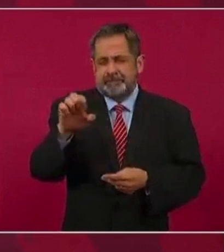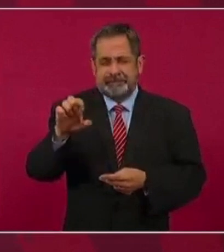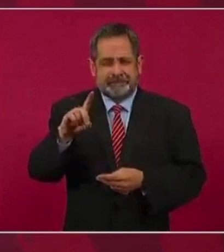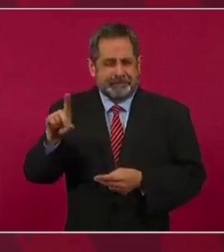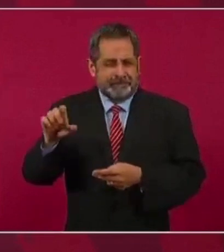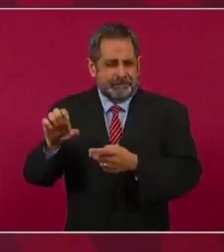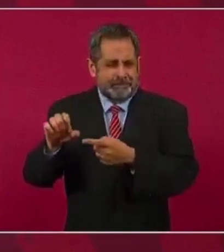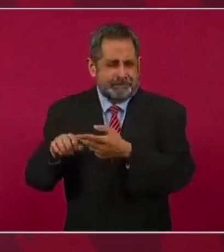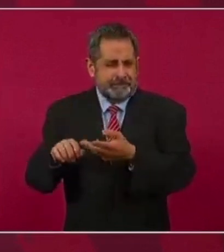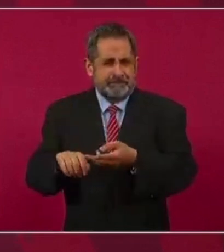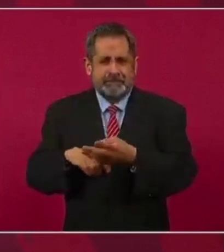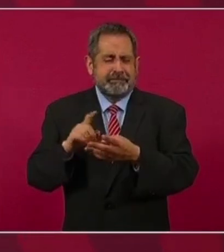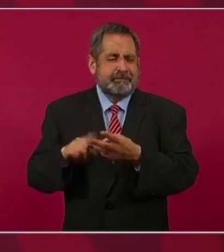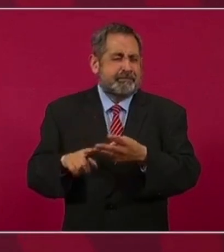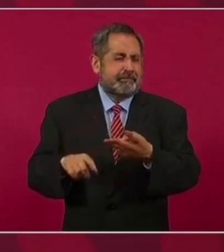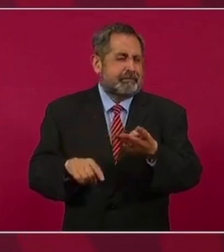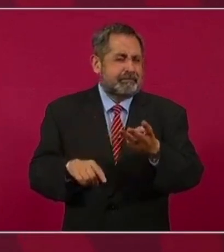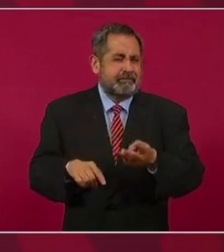a